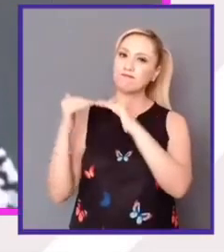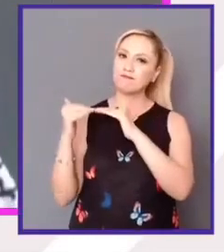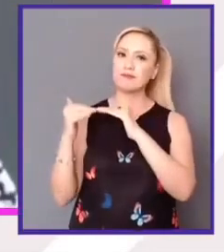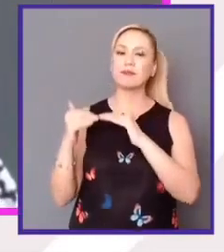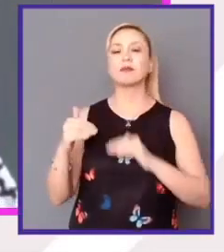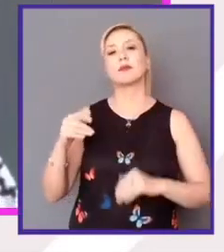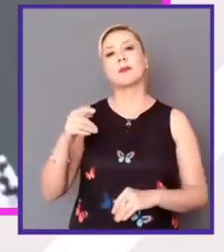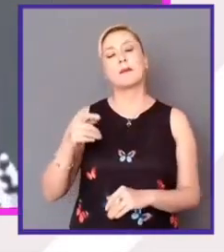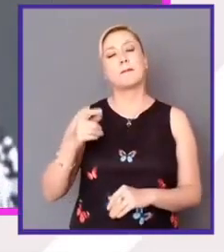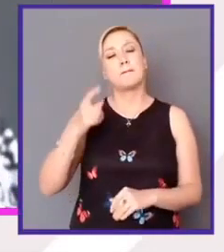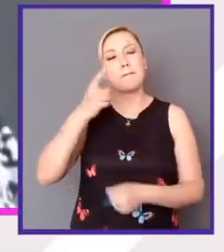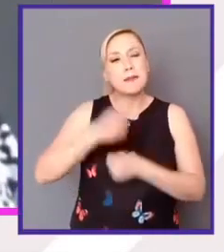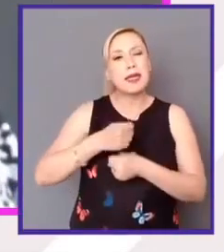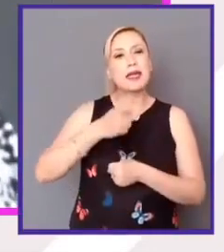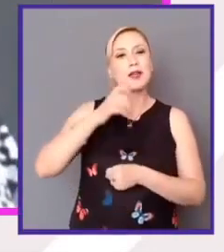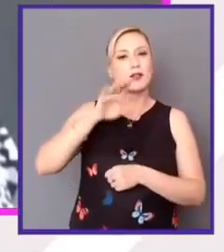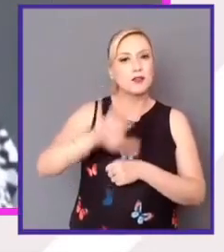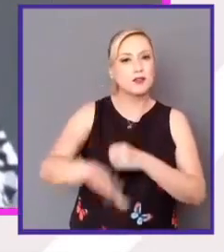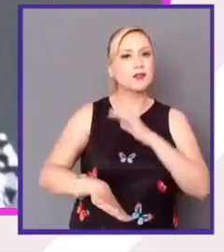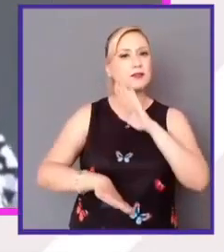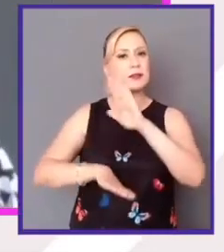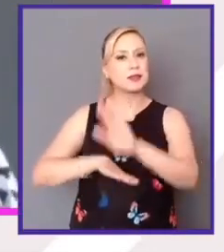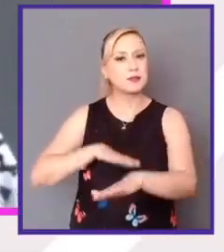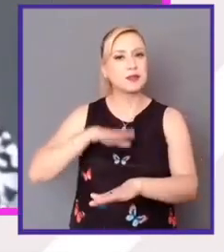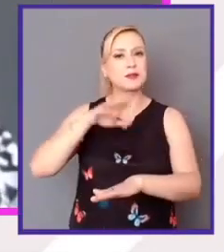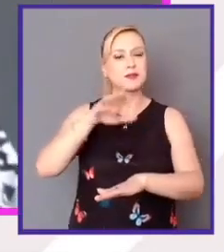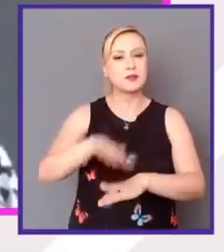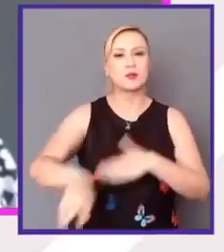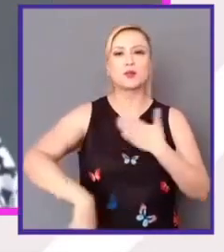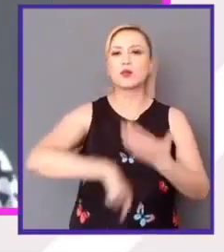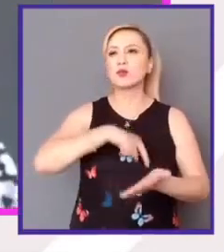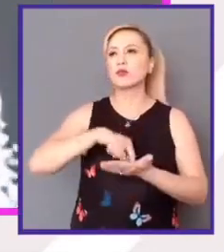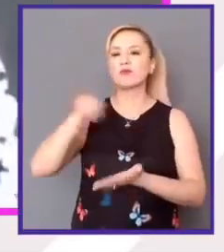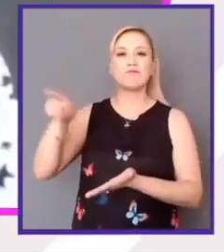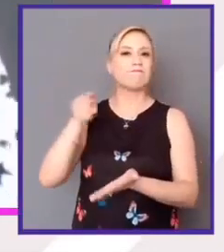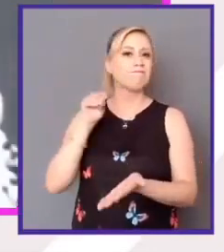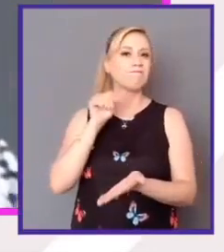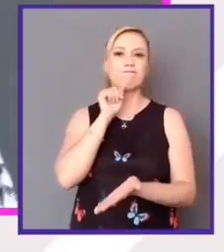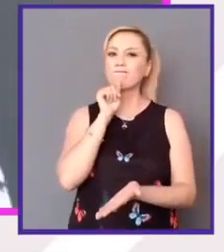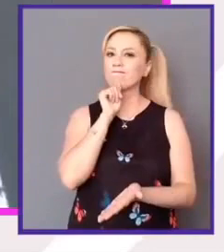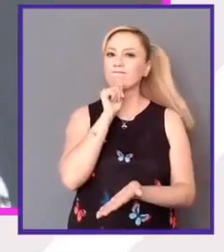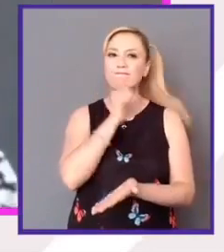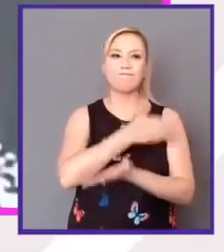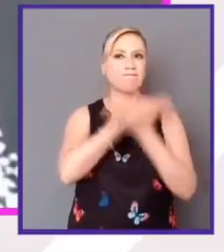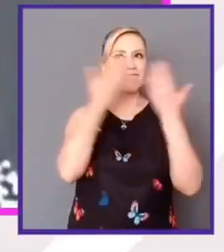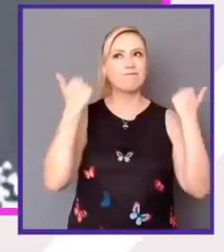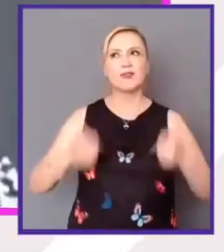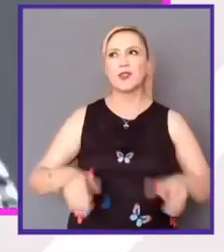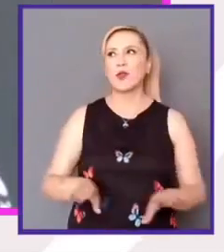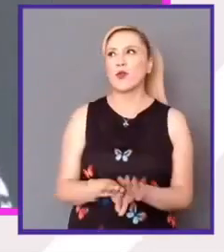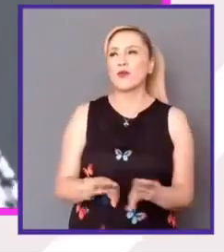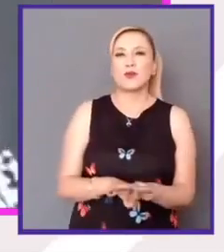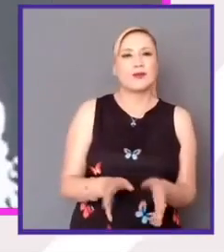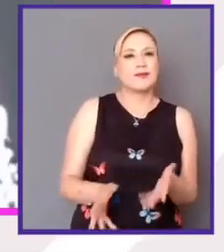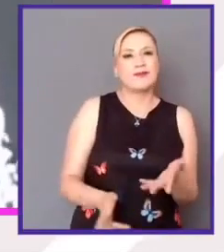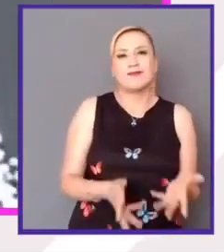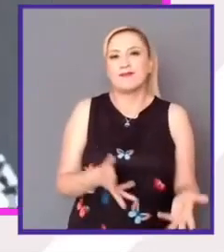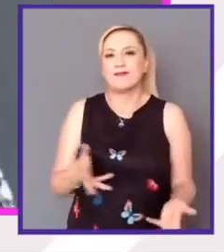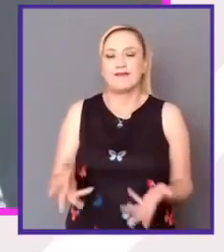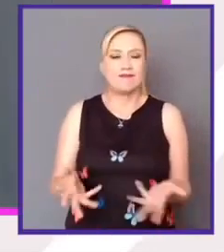primeros pasos, sobre todo a aquellos espacios laborales donde todavía no saben muy bien pues cómo empezar a hablar del tema, cómo abrir el